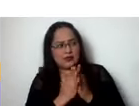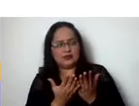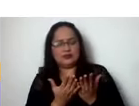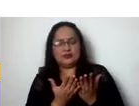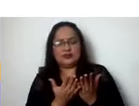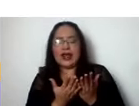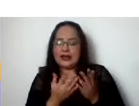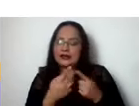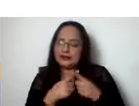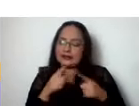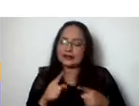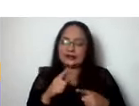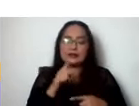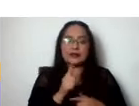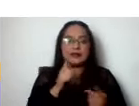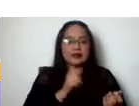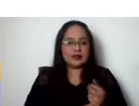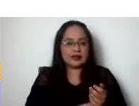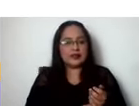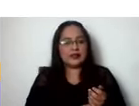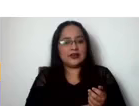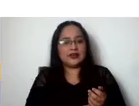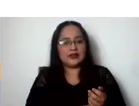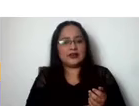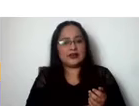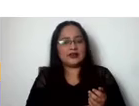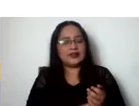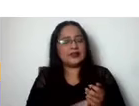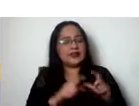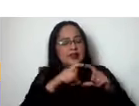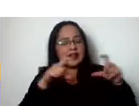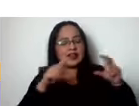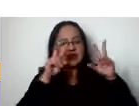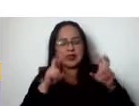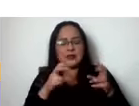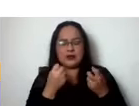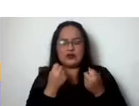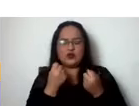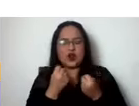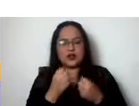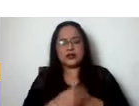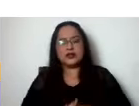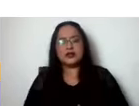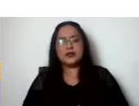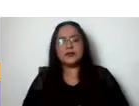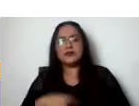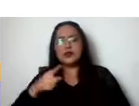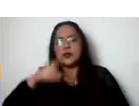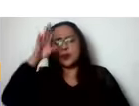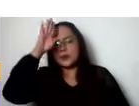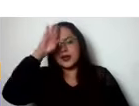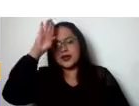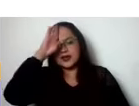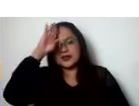título es fuerte. Tu cuerpo dejarás. Y muy bonito además. ¿Cómo piensas tú,